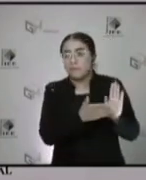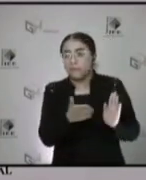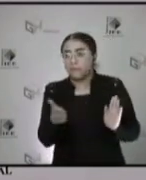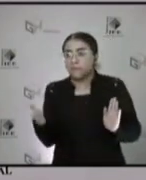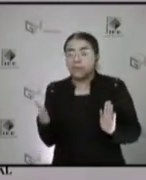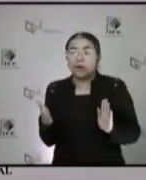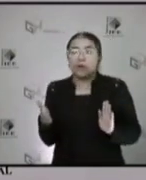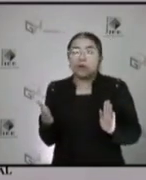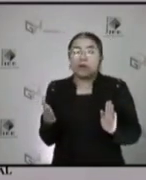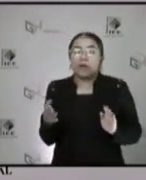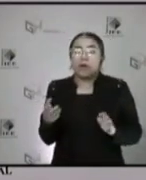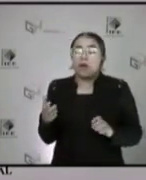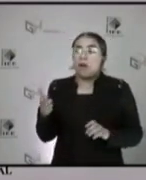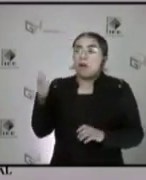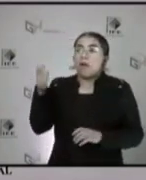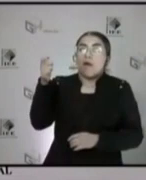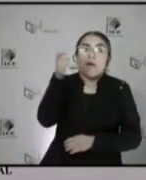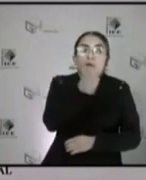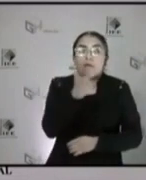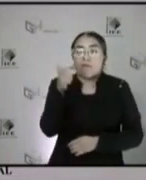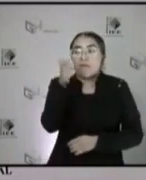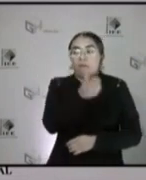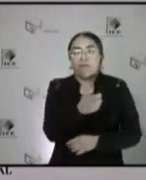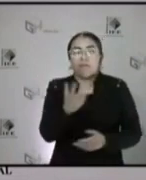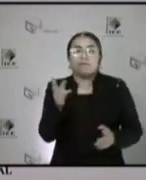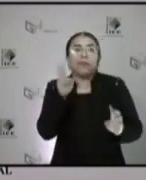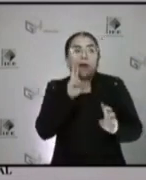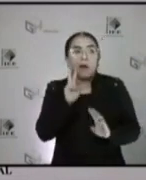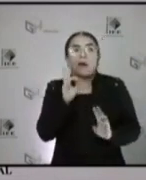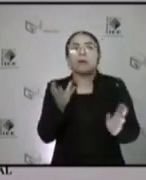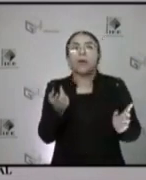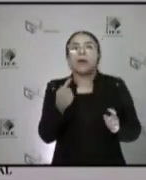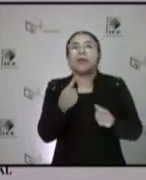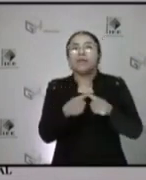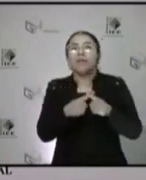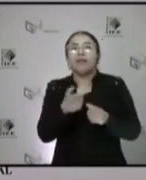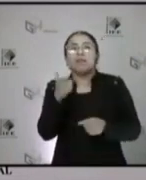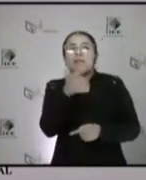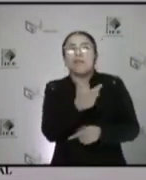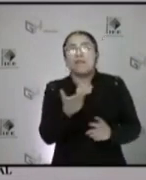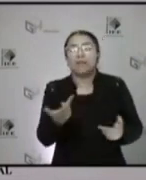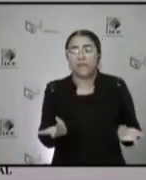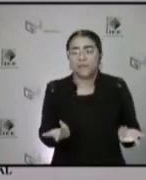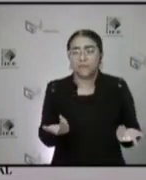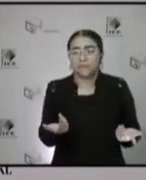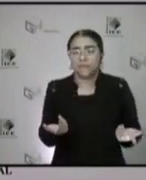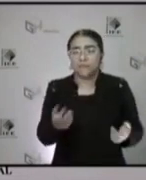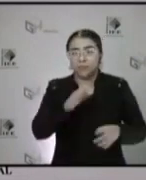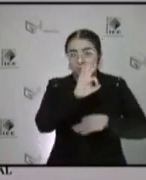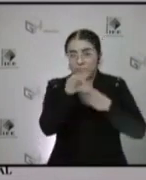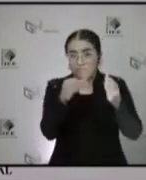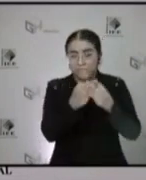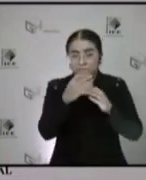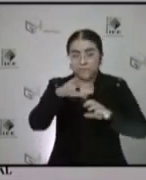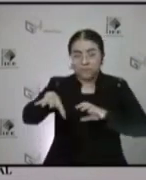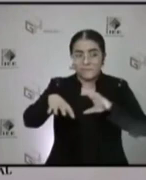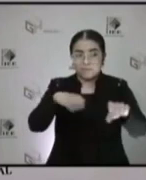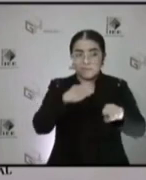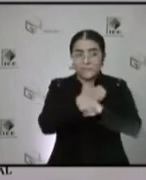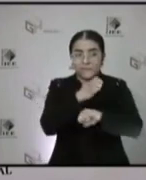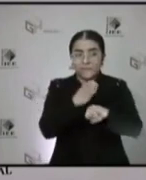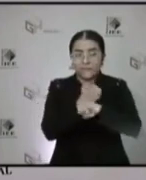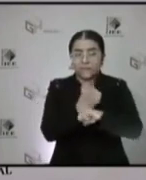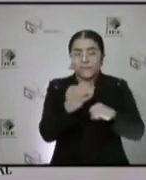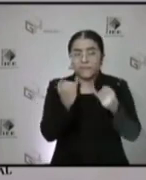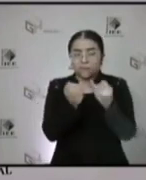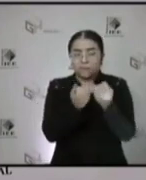inmuebles rentados, habrá que revisar, y a quiénes, en todo el Estado.